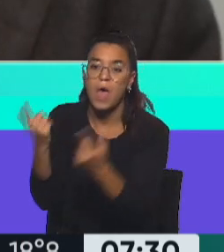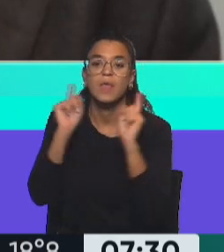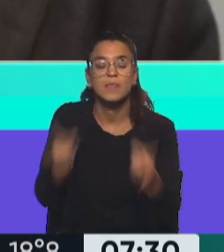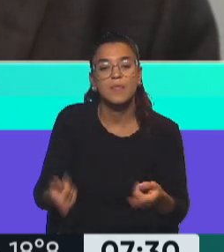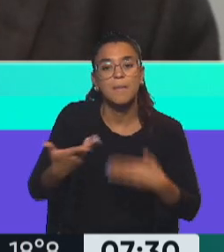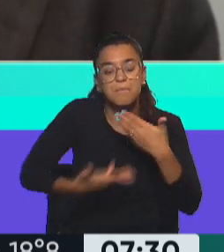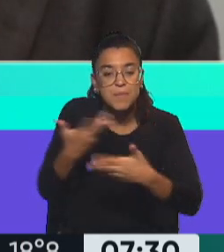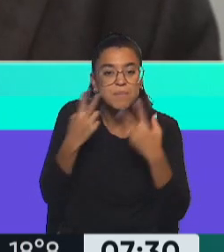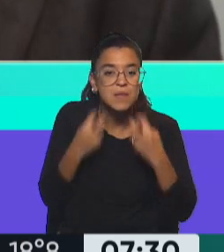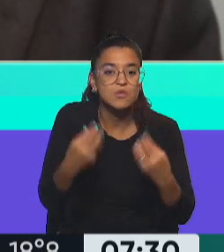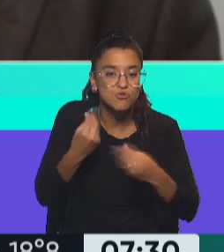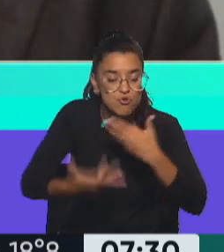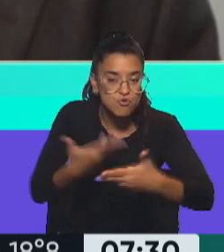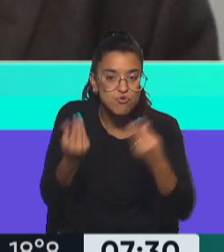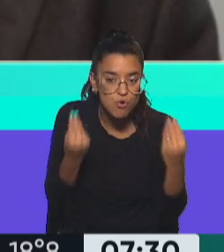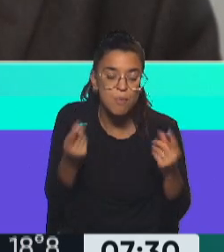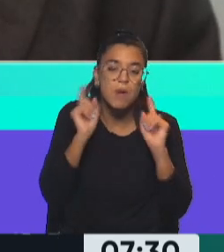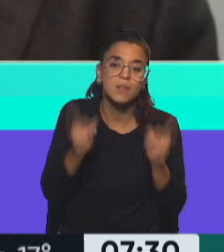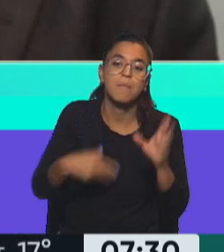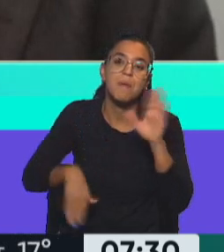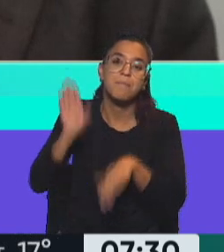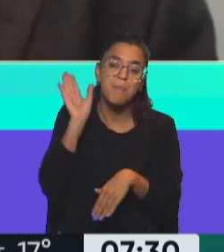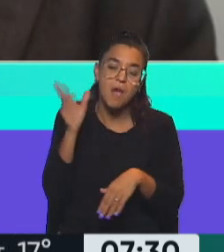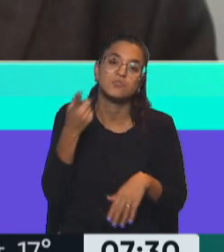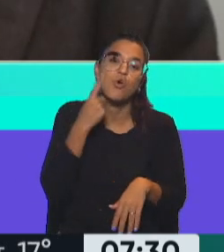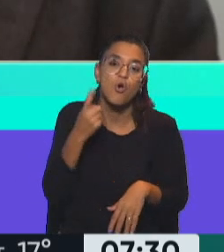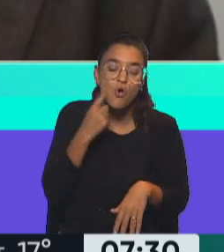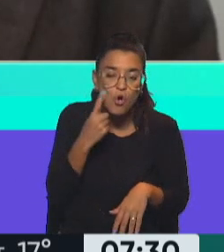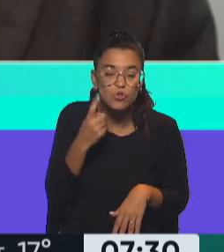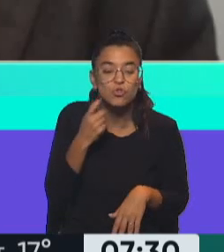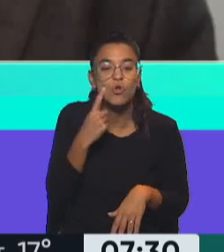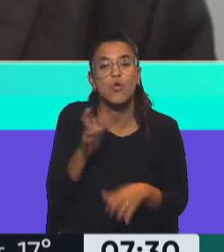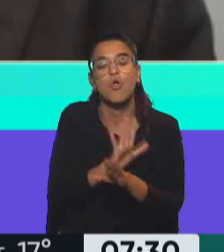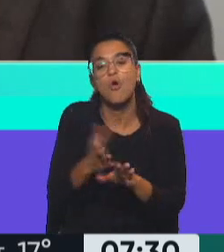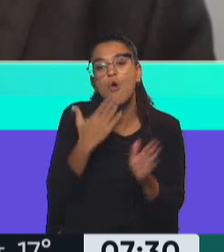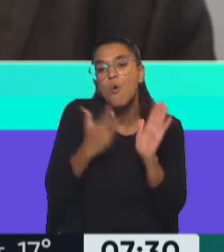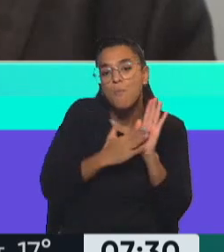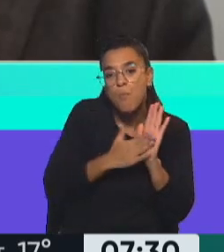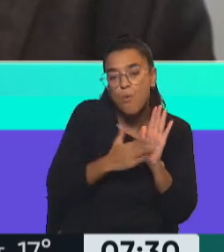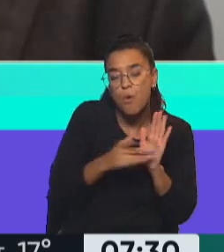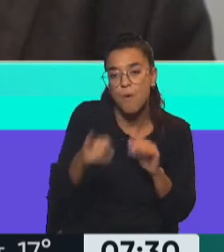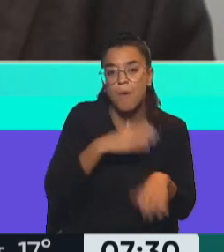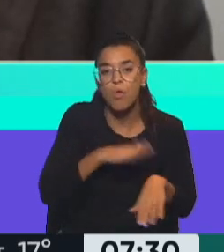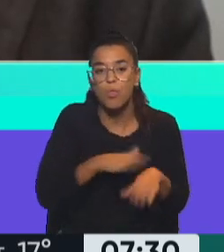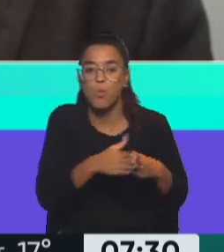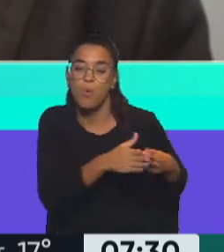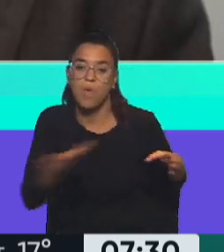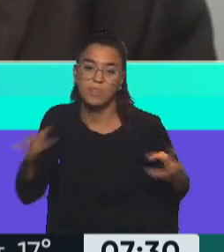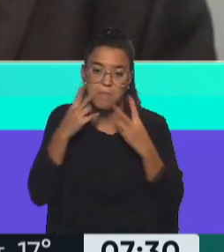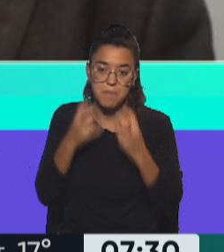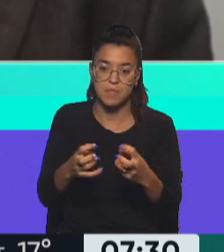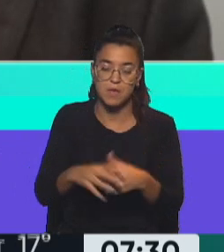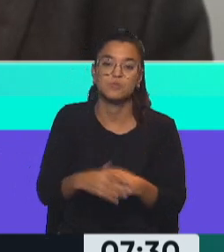cursos de investigación y sobre todo tener el control de toda la prueba que se produce en el marco de esa investigación, es